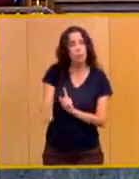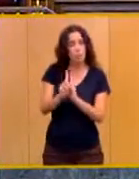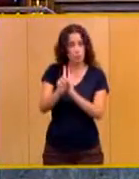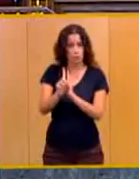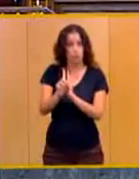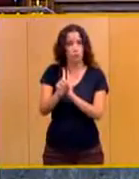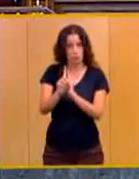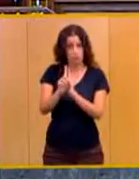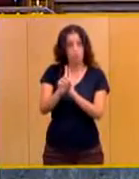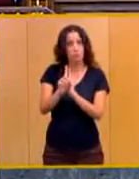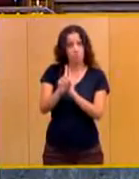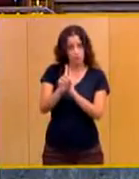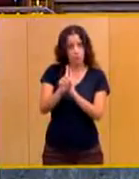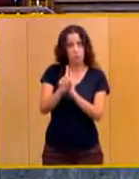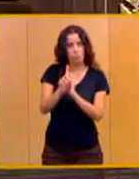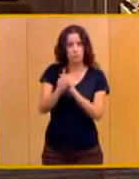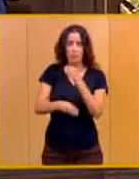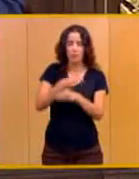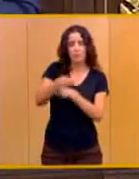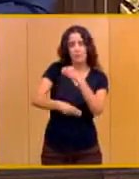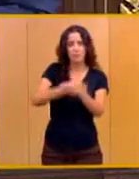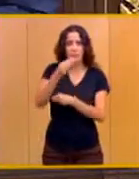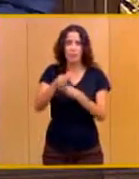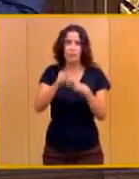solo ha usado un lenguaje, el del interés partidario.